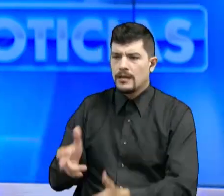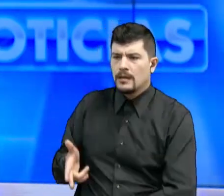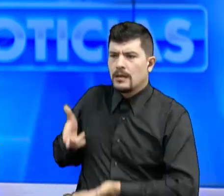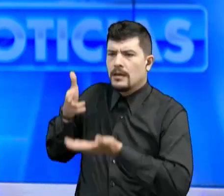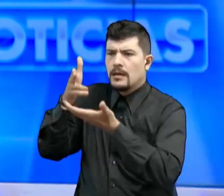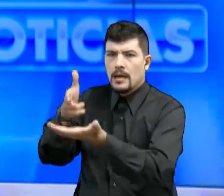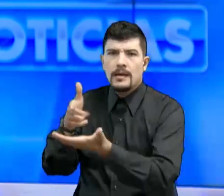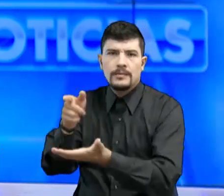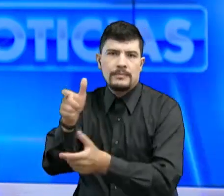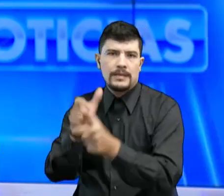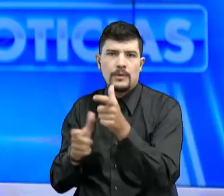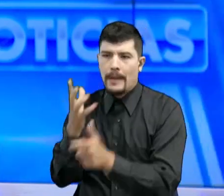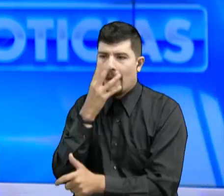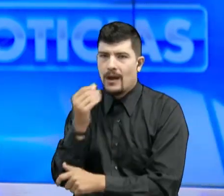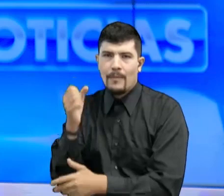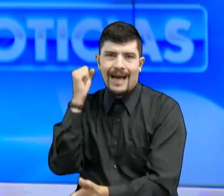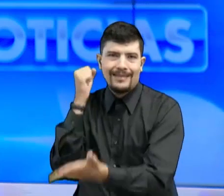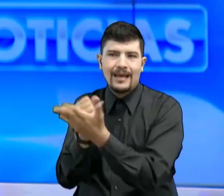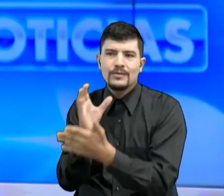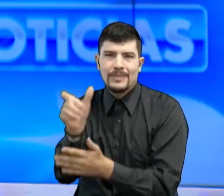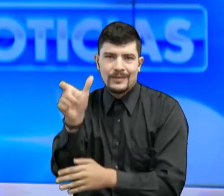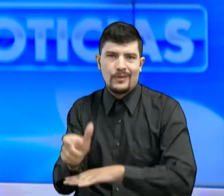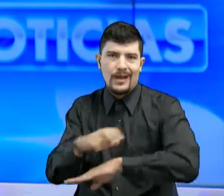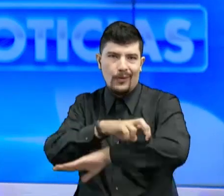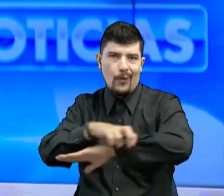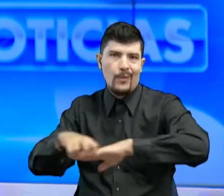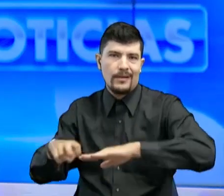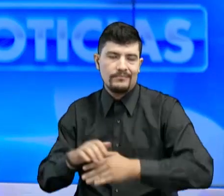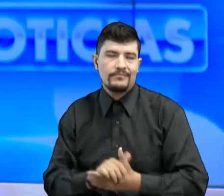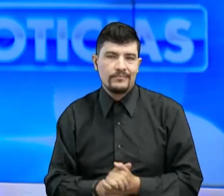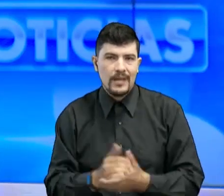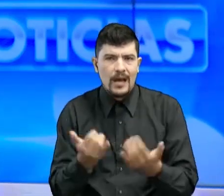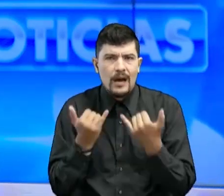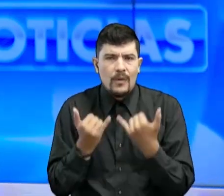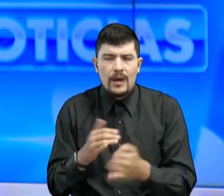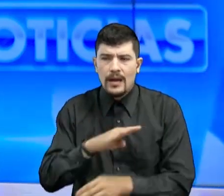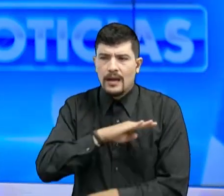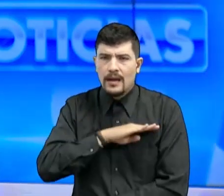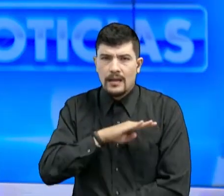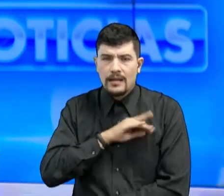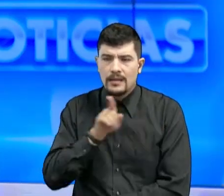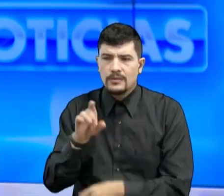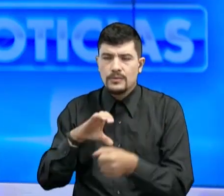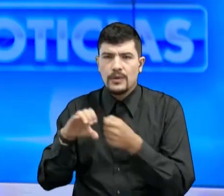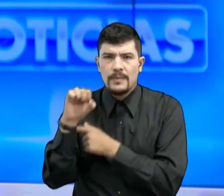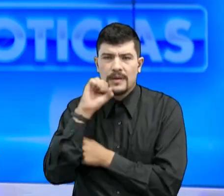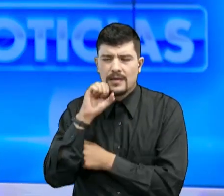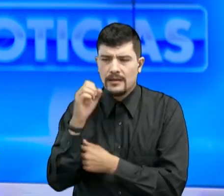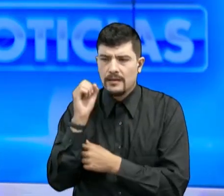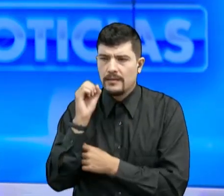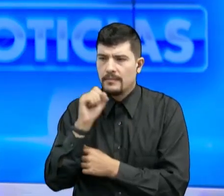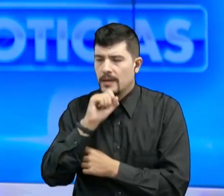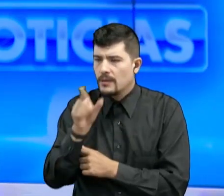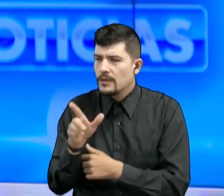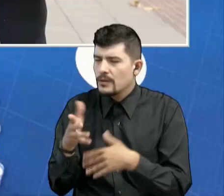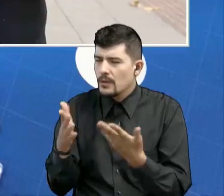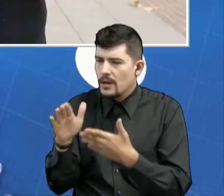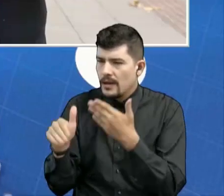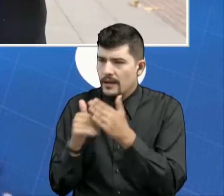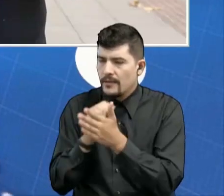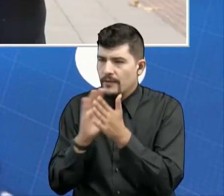producido. ¿Qué piensa la comunidad de Barranca Bermeja al respecto? Le preguntamos a esta hora a nuestra compañera Ángela Jaimes. Ángela, buenas tardes.